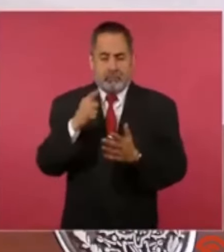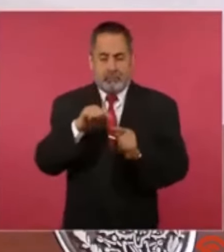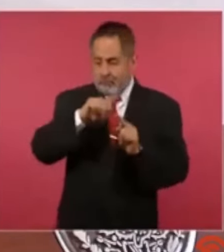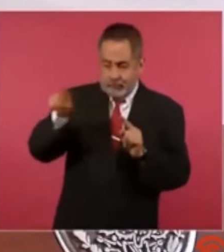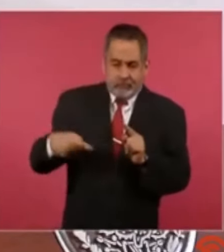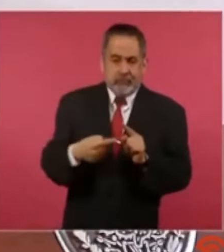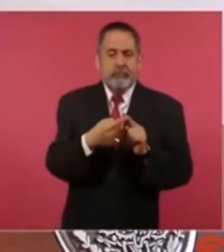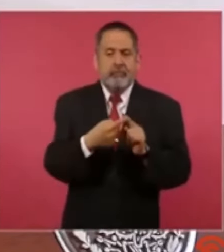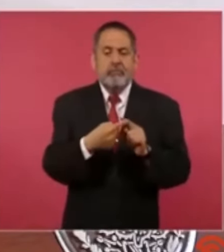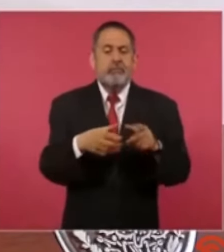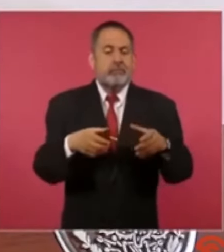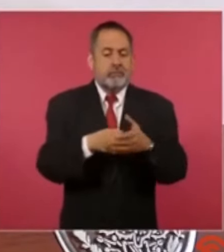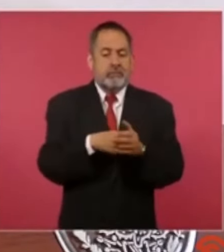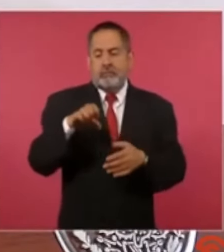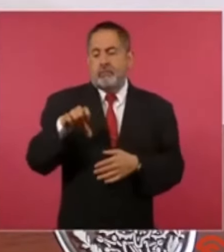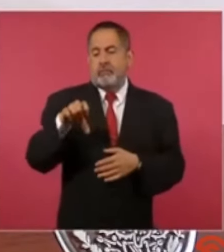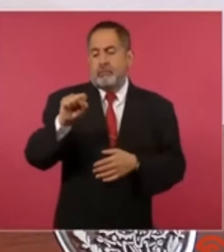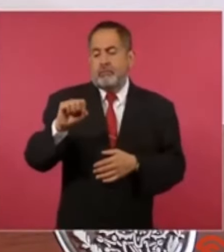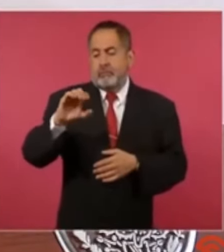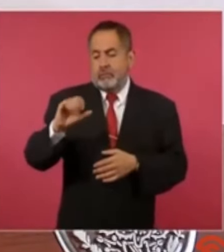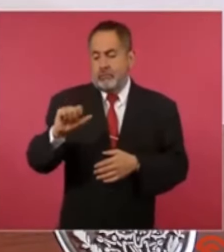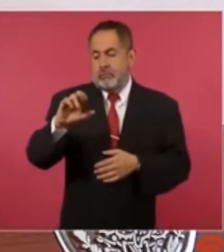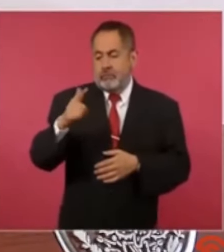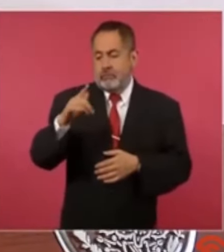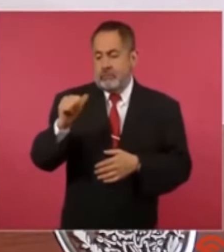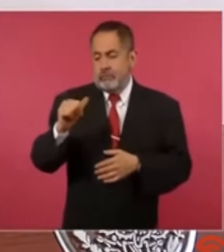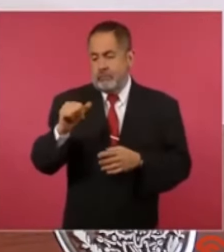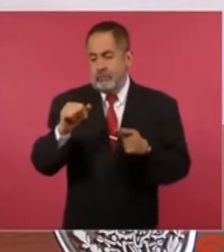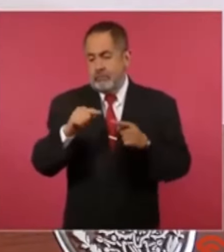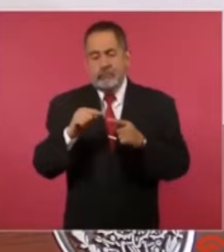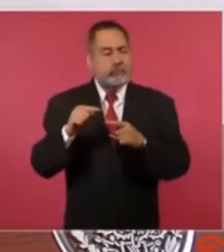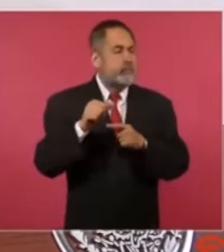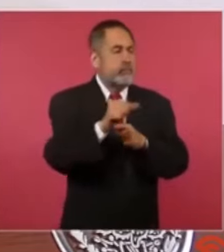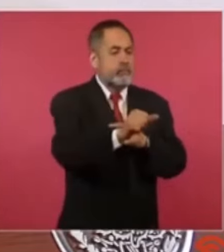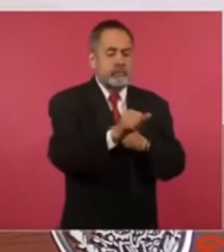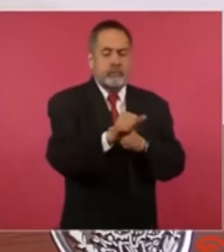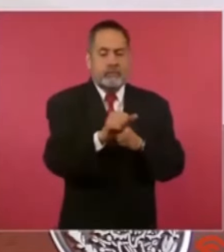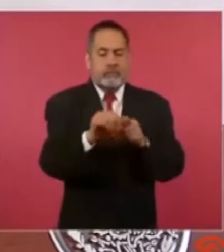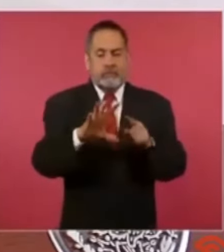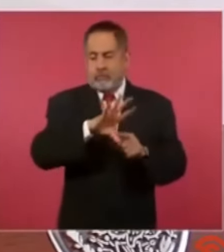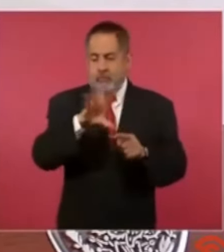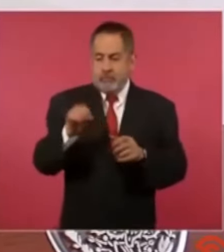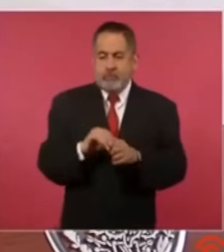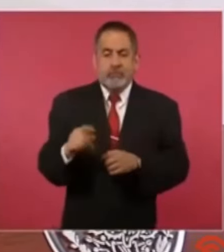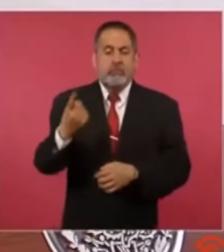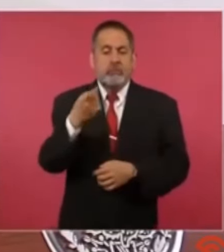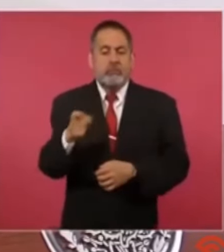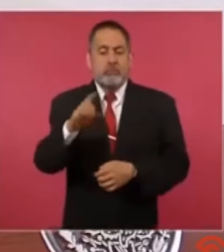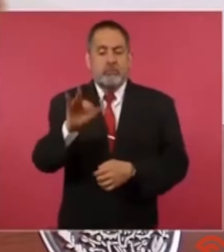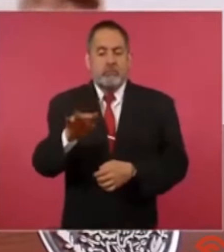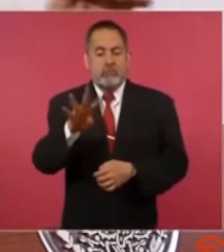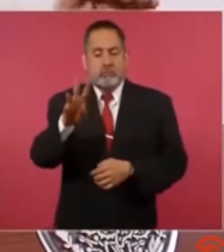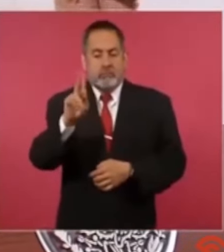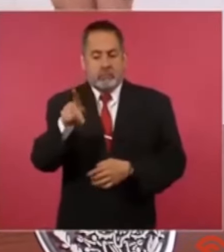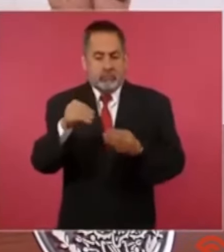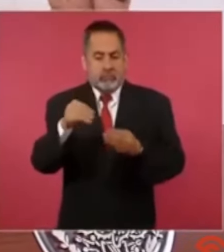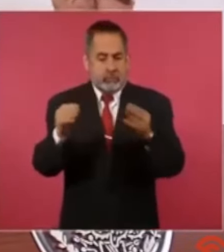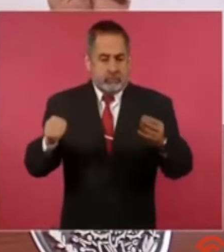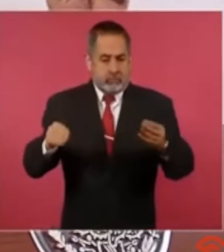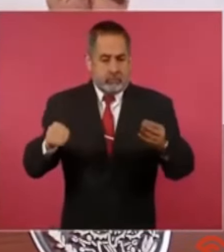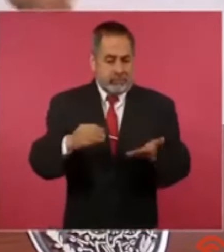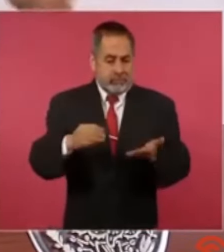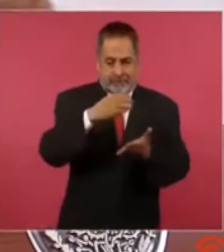con Escárcega y cerrar el circuito. 154 kilómetros, todas las